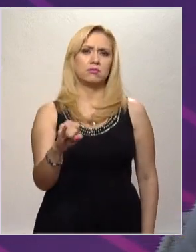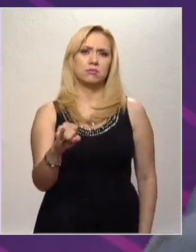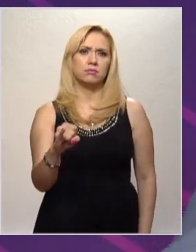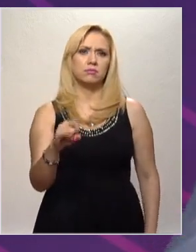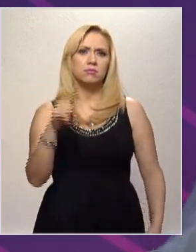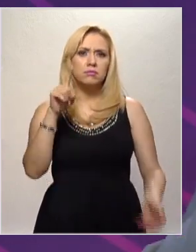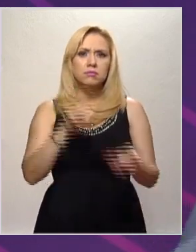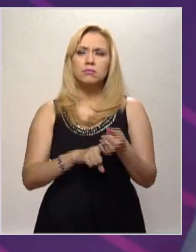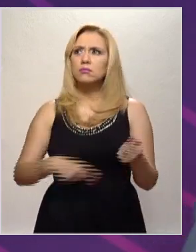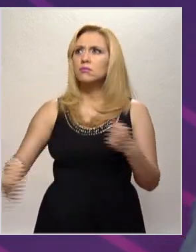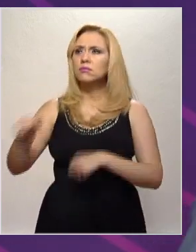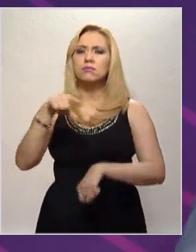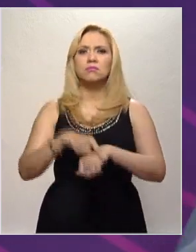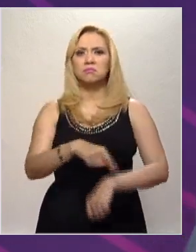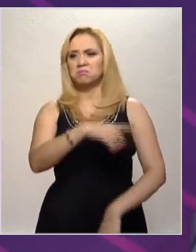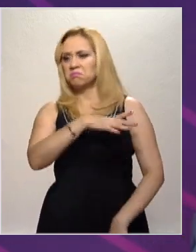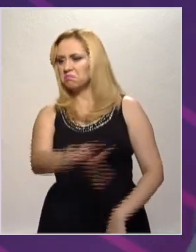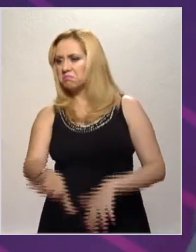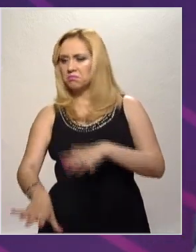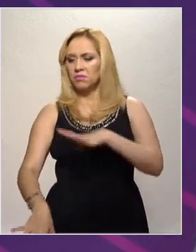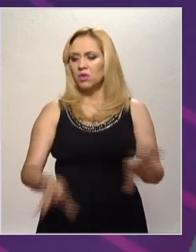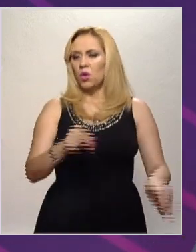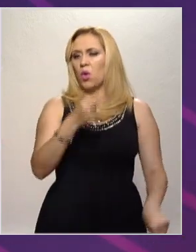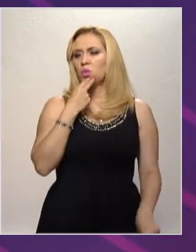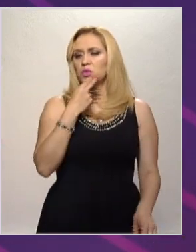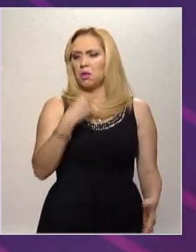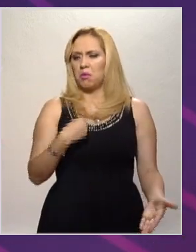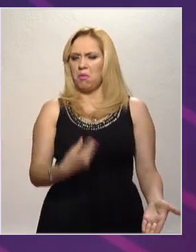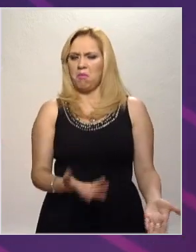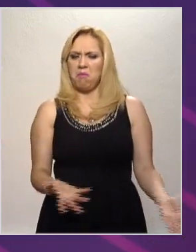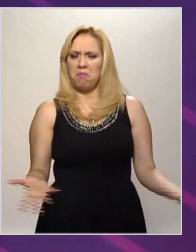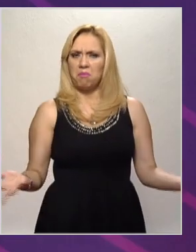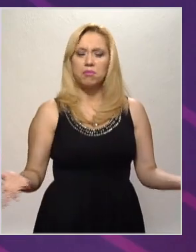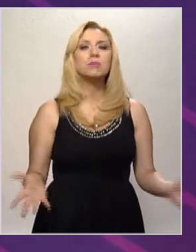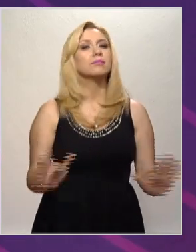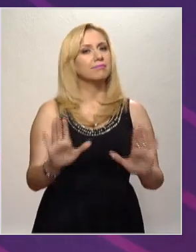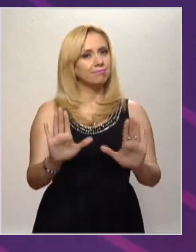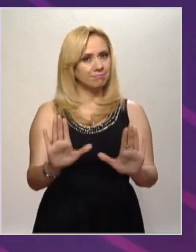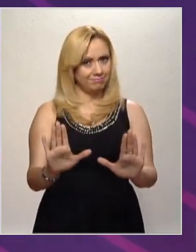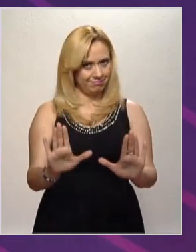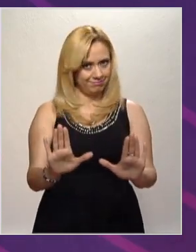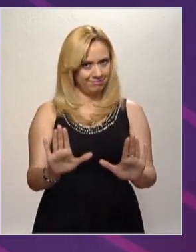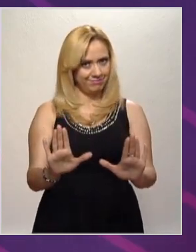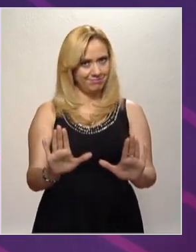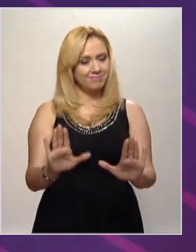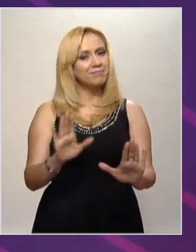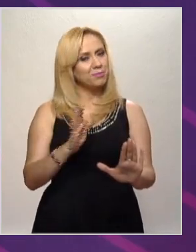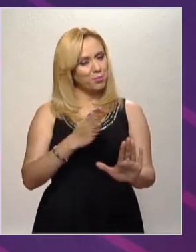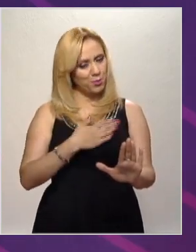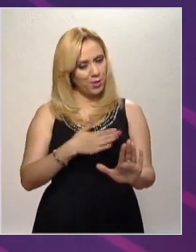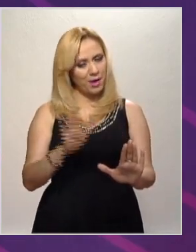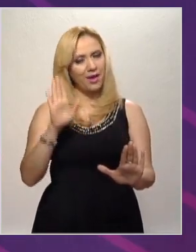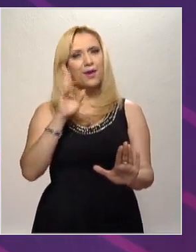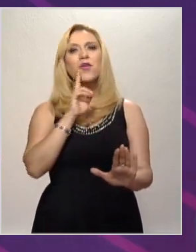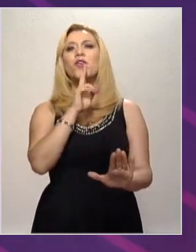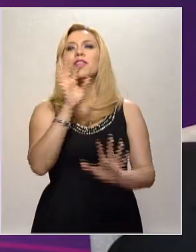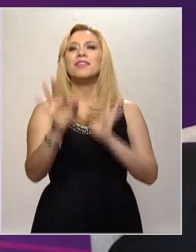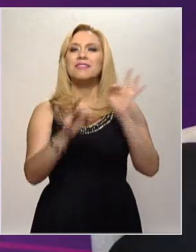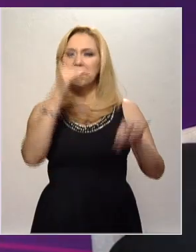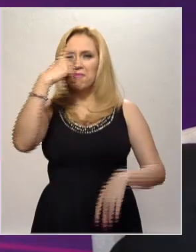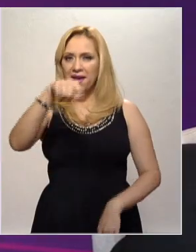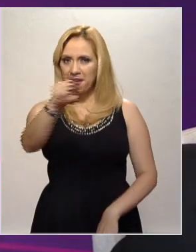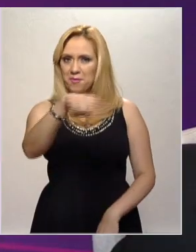el poder médico se resista a usar el concepto de violencia obstétrica es una buena noticia para la causa de los derechos de las mujeres. Hay